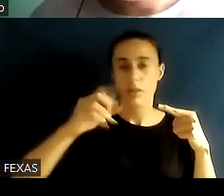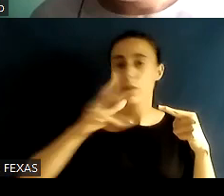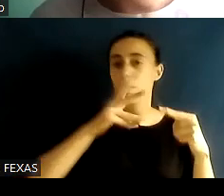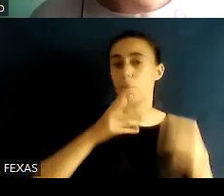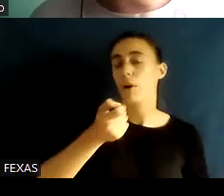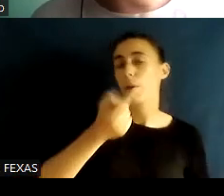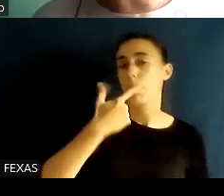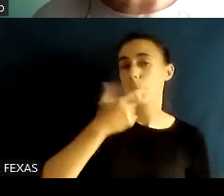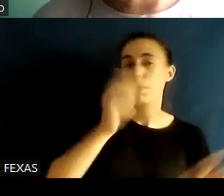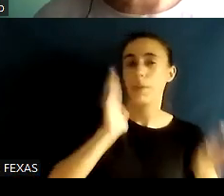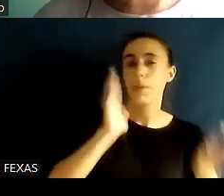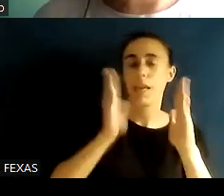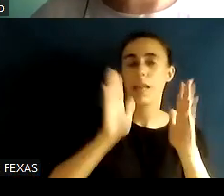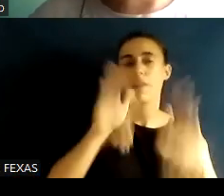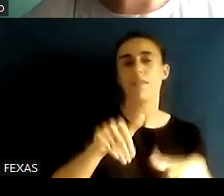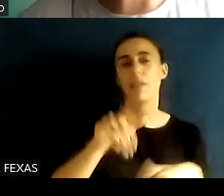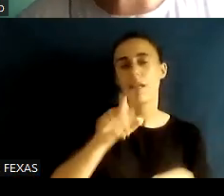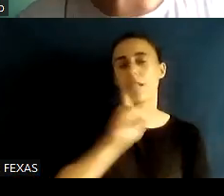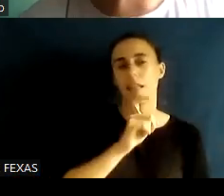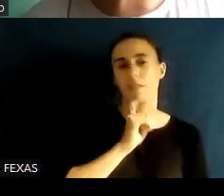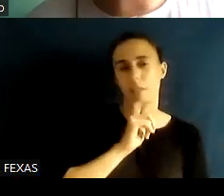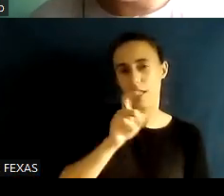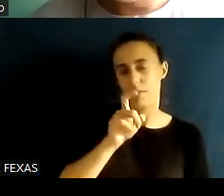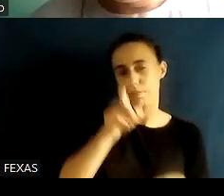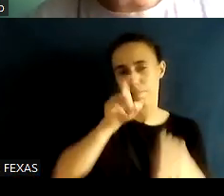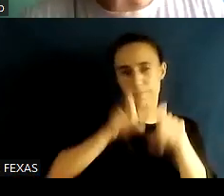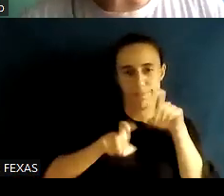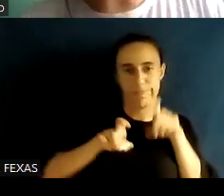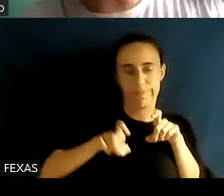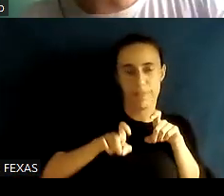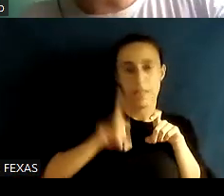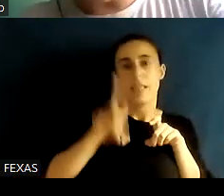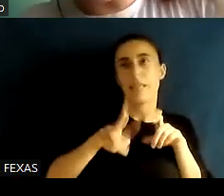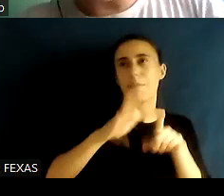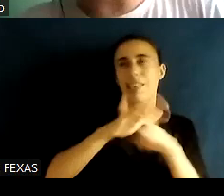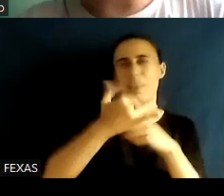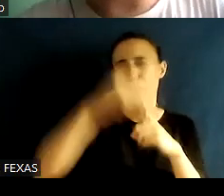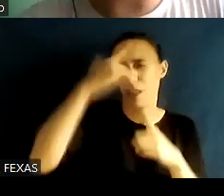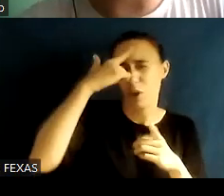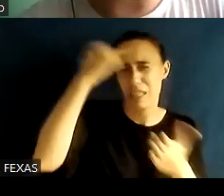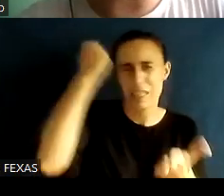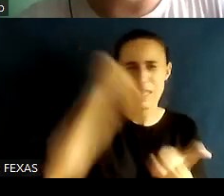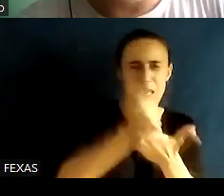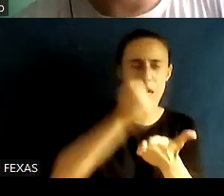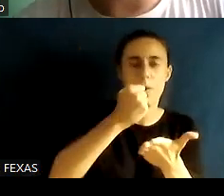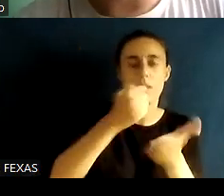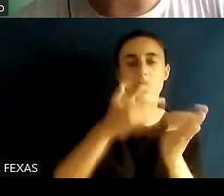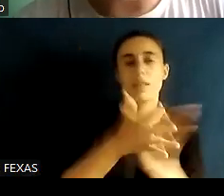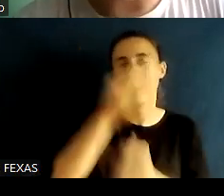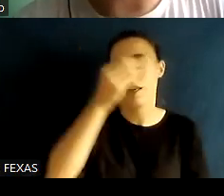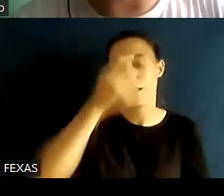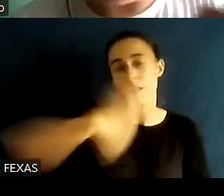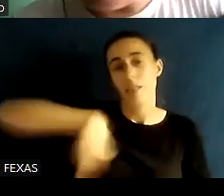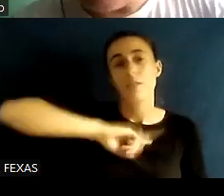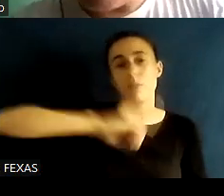medicación, suelen ser muy complicados de revertir, o traumas, situaciones muy traumáticas que hacen que nuestra mente trabaje de